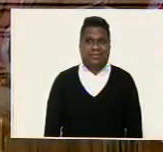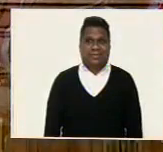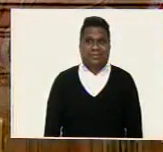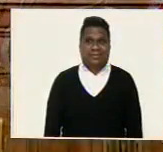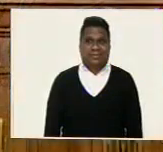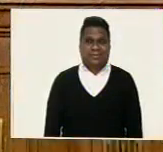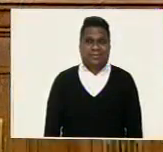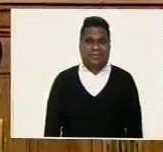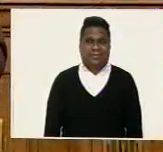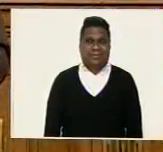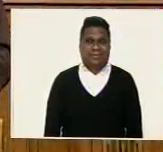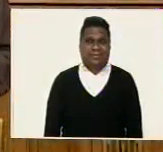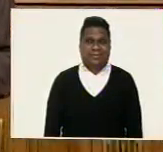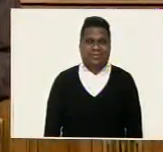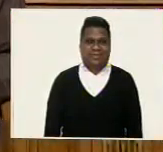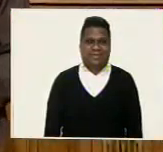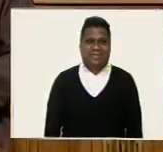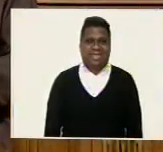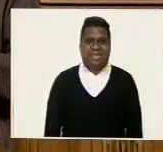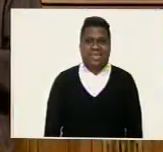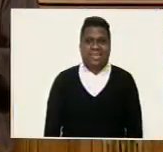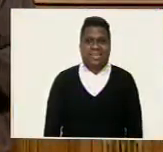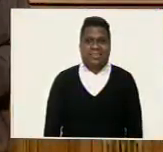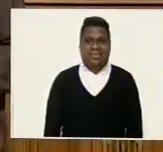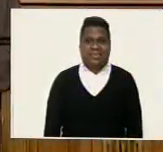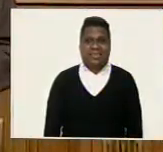Finalmente, compatriota, fíjense.